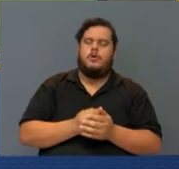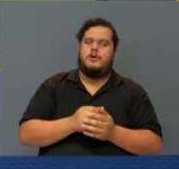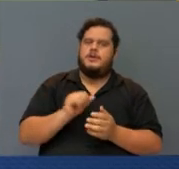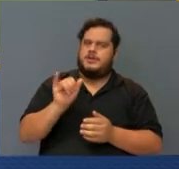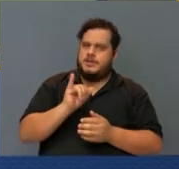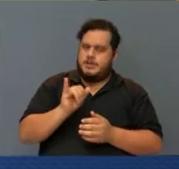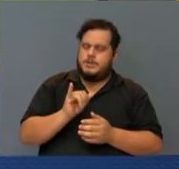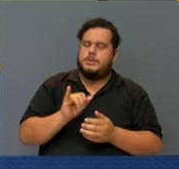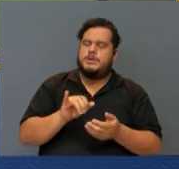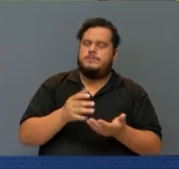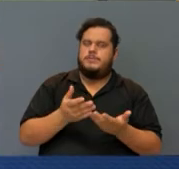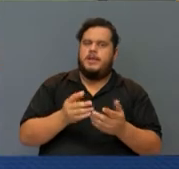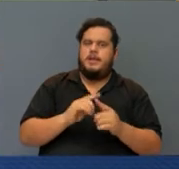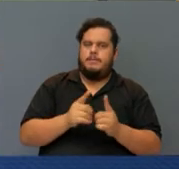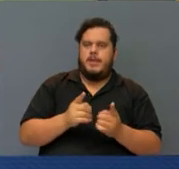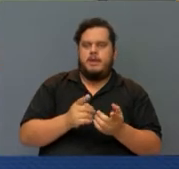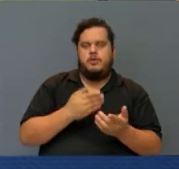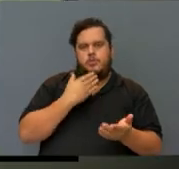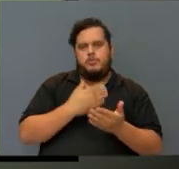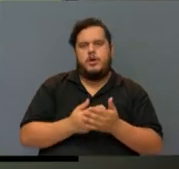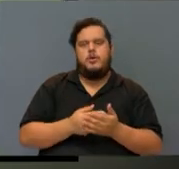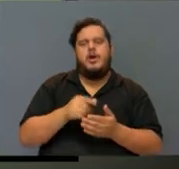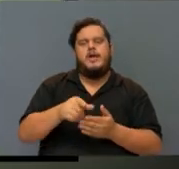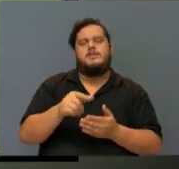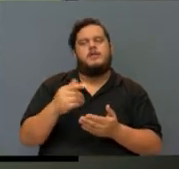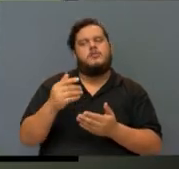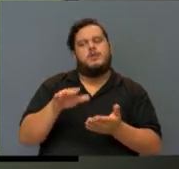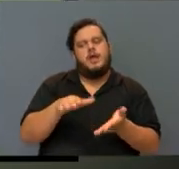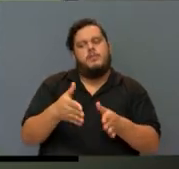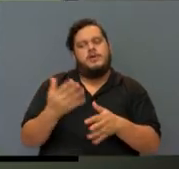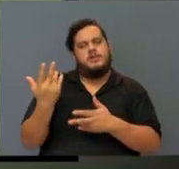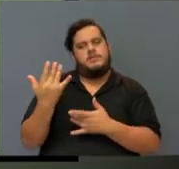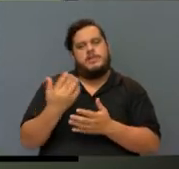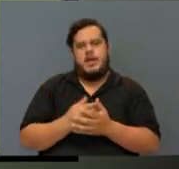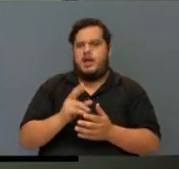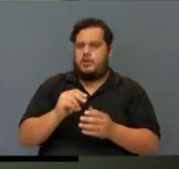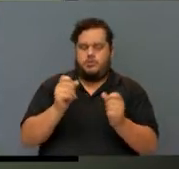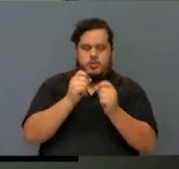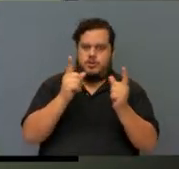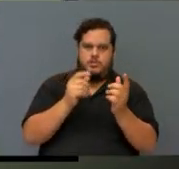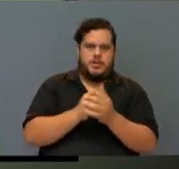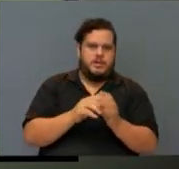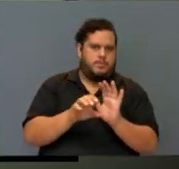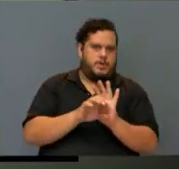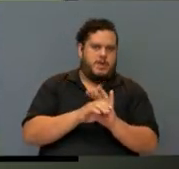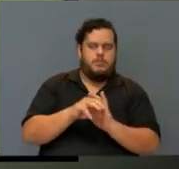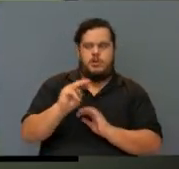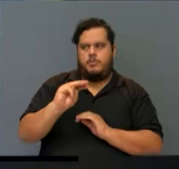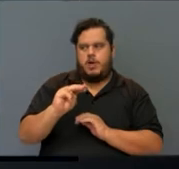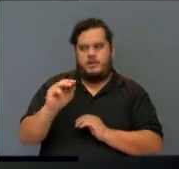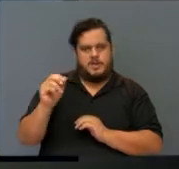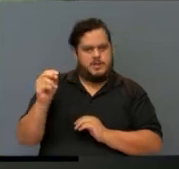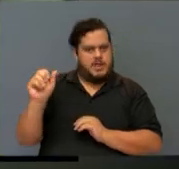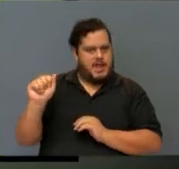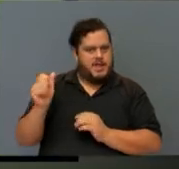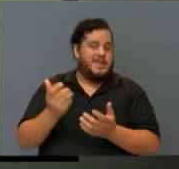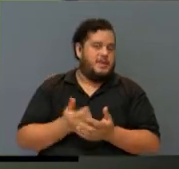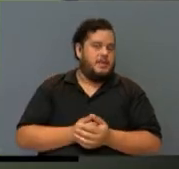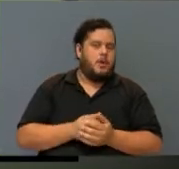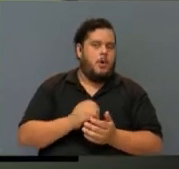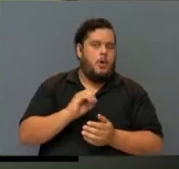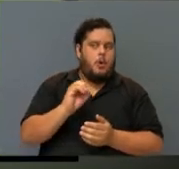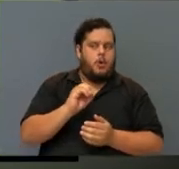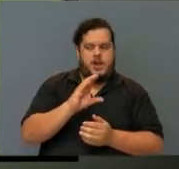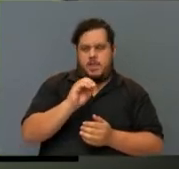y ésta llegó también creo que es una muerte esperada ya no te agarra de sorpresa como la de mohamed alí derecho platicar yo desde hoy platini decía bradesco bbi